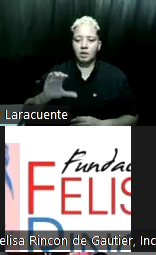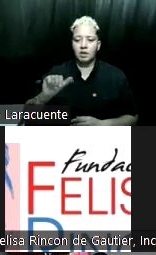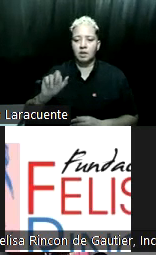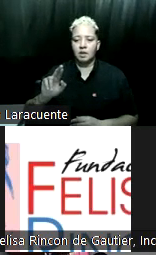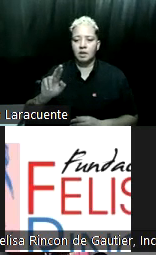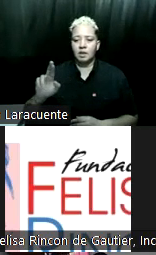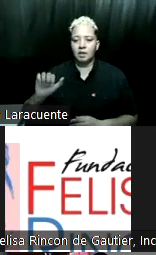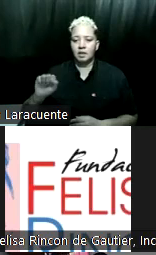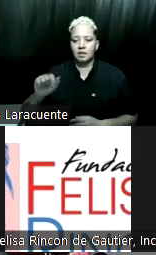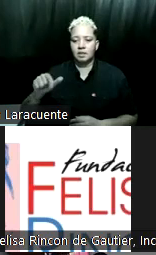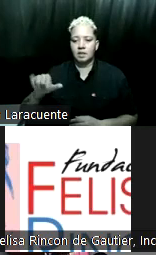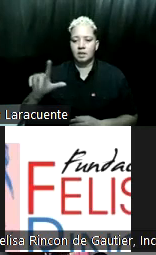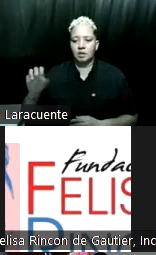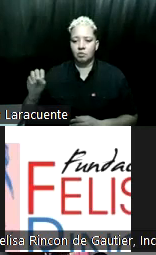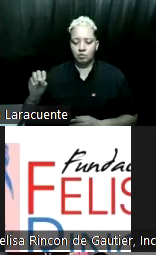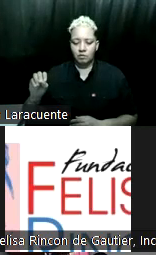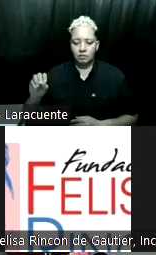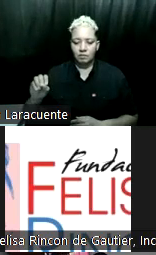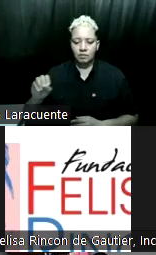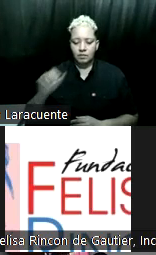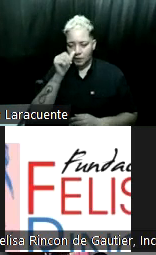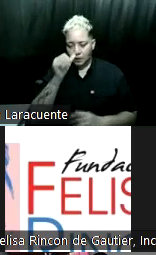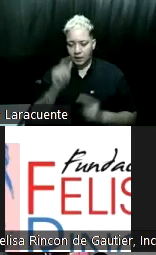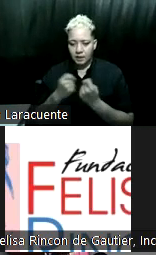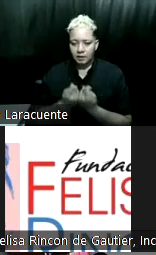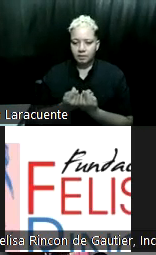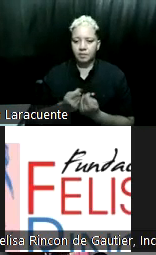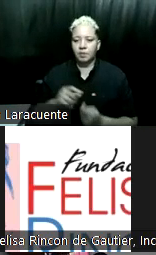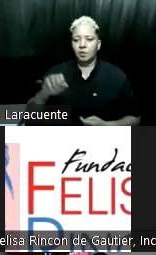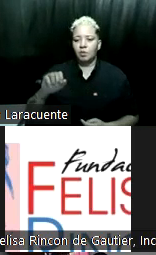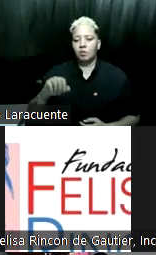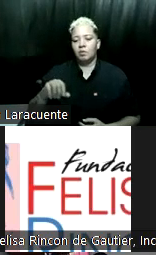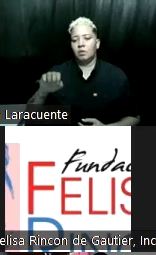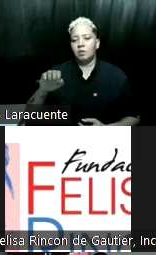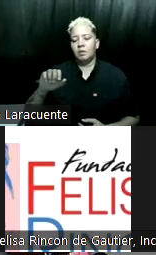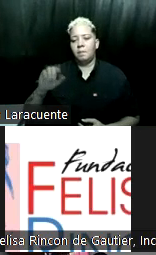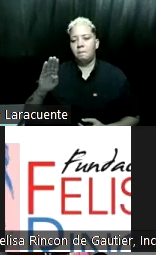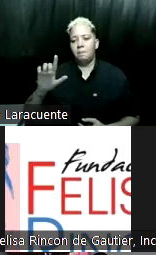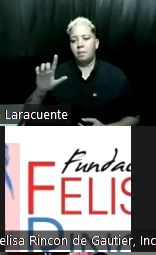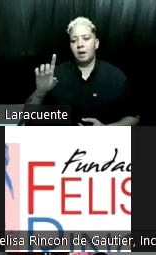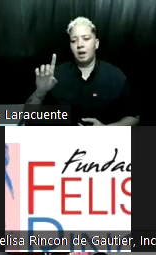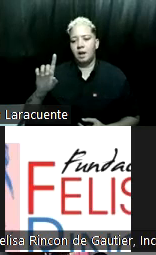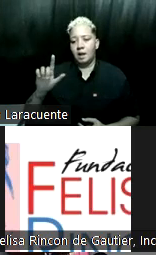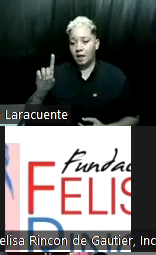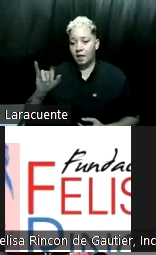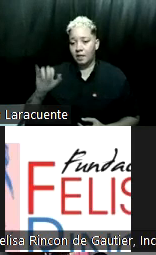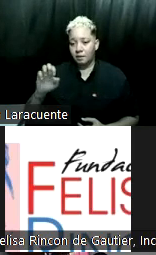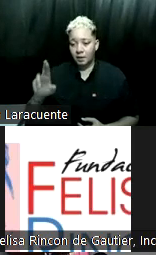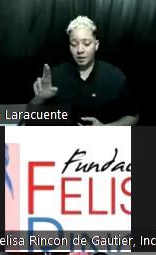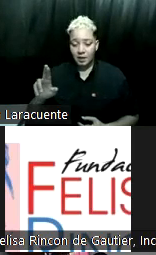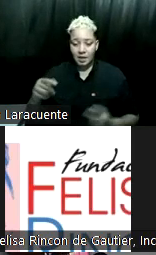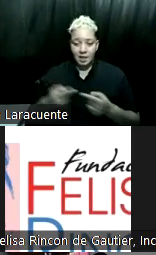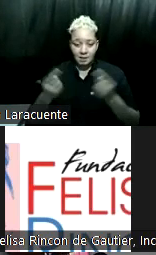dirigente del equipo soviético, el legendario Vladimir Kodrashin, dice que el oponente más fuerte del